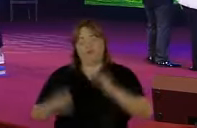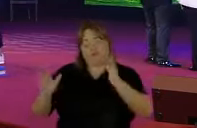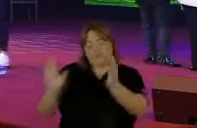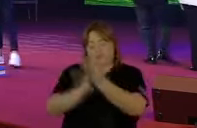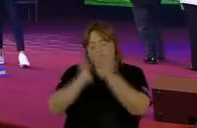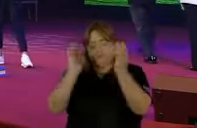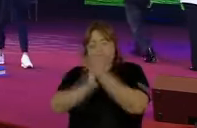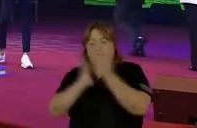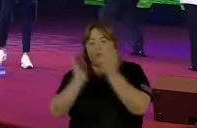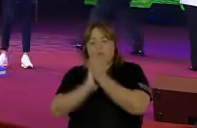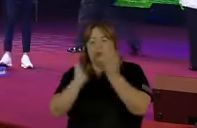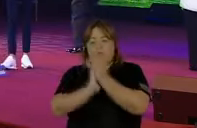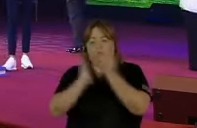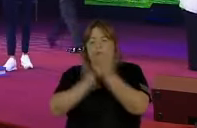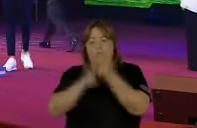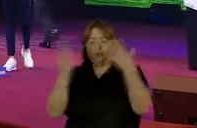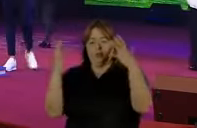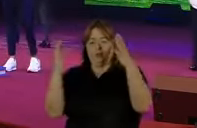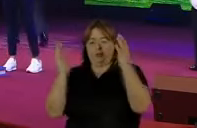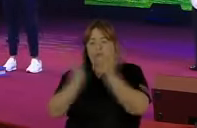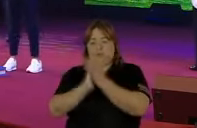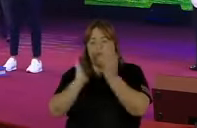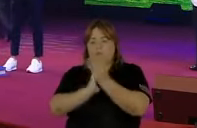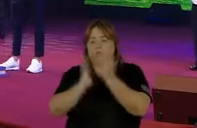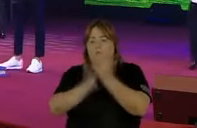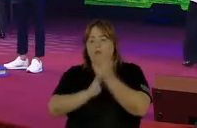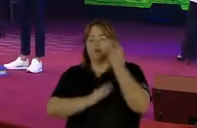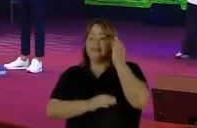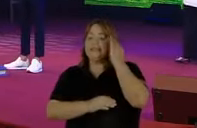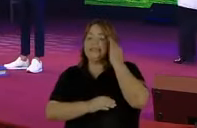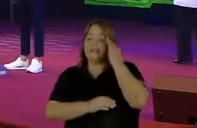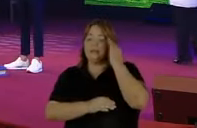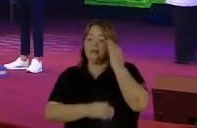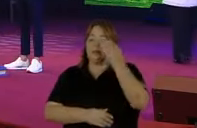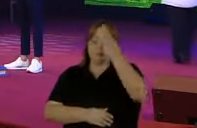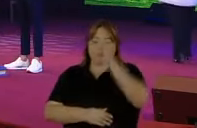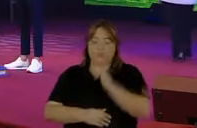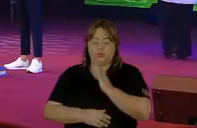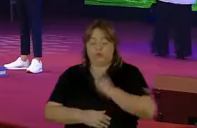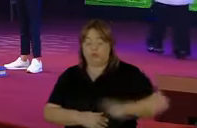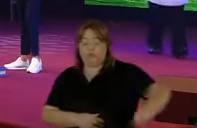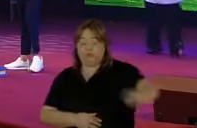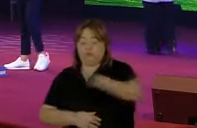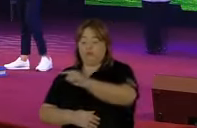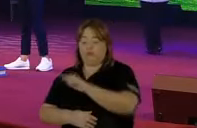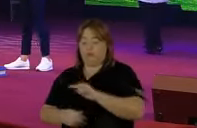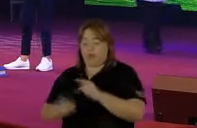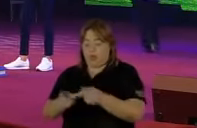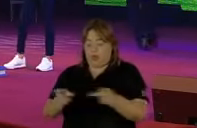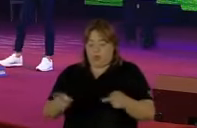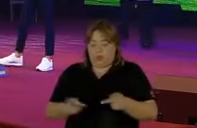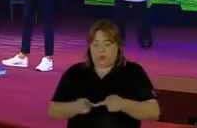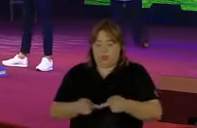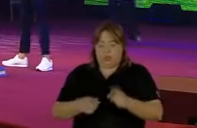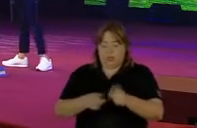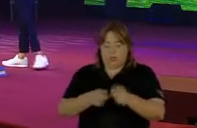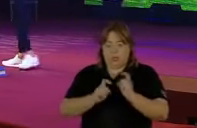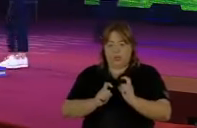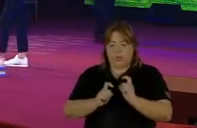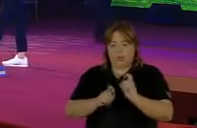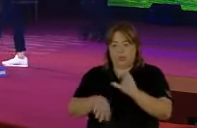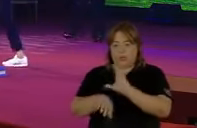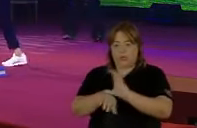Vamos, dáselo fuerte. Sabemos que el Señor está en este lugar, ¿verdad que sí? Así que rapidito,